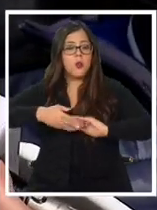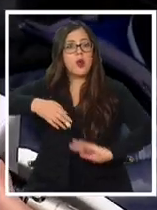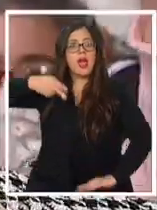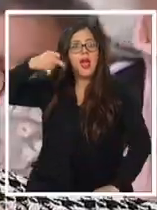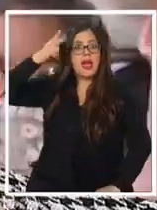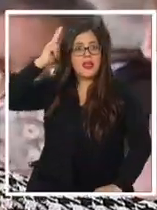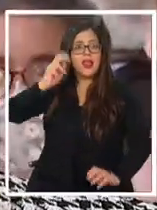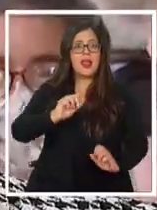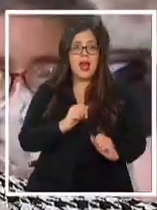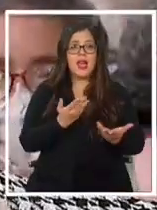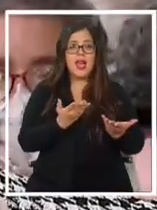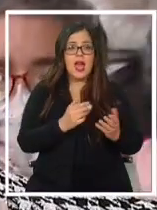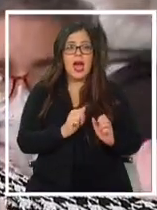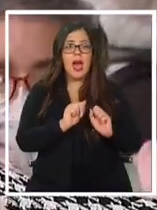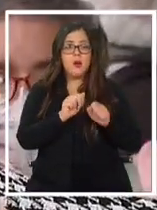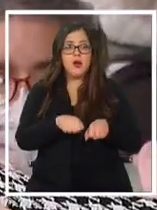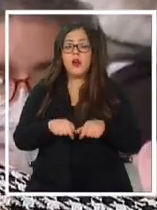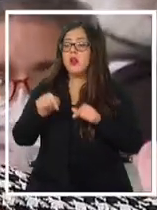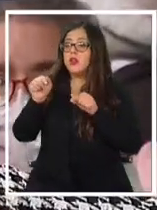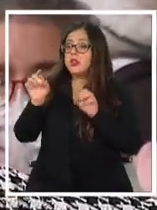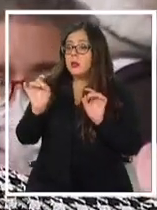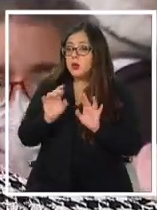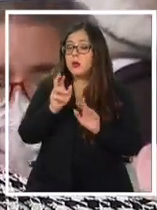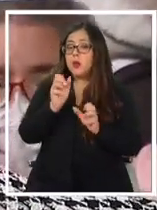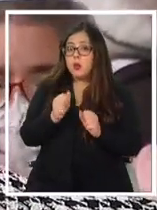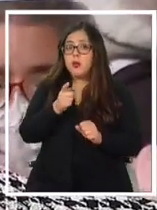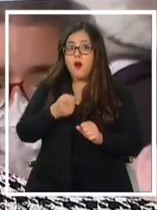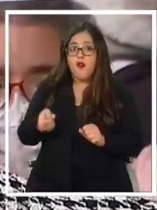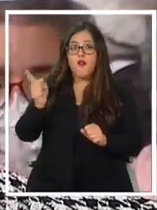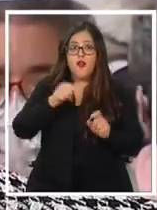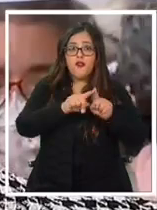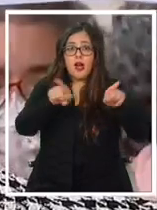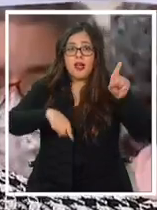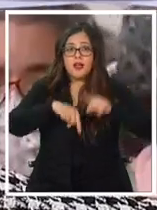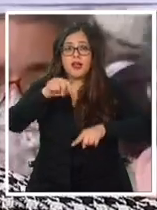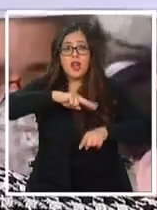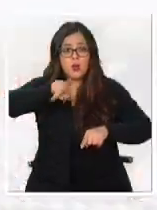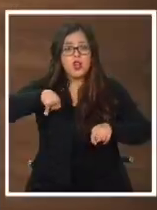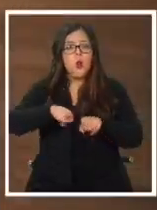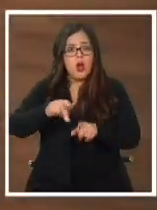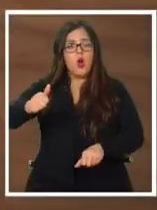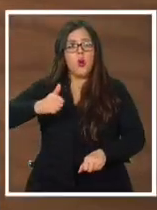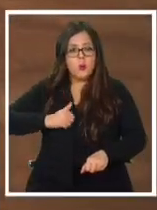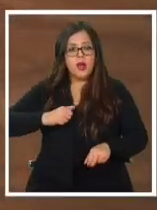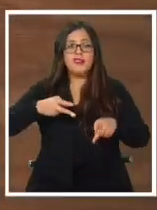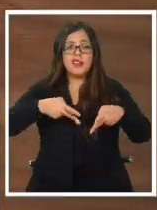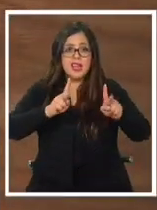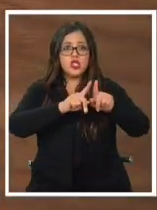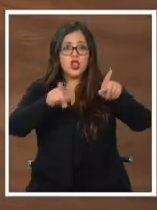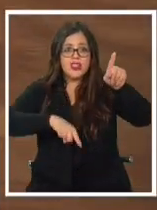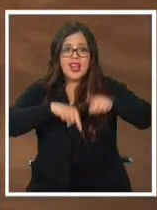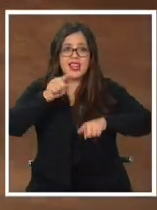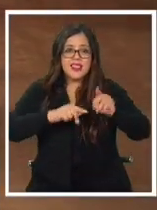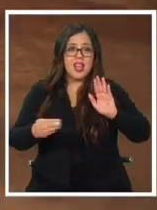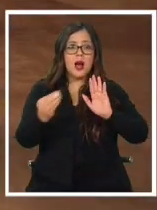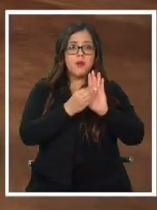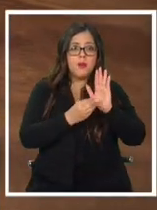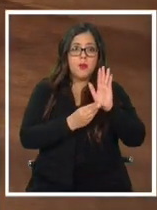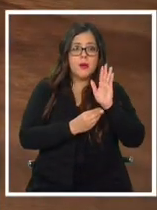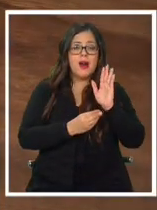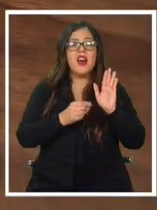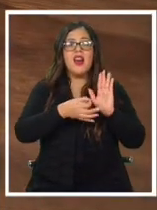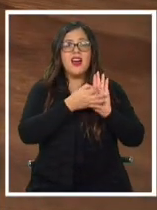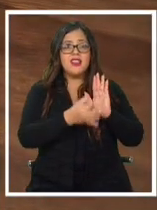indígenas a aprobar. Y podemos volver a nuestro territorio al menos con la tarea cumplida. El derecho a las tierras que pasó al borrador plantea